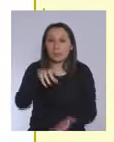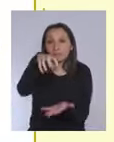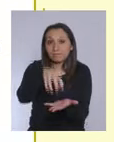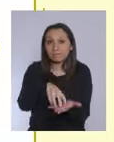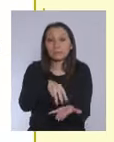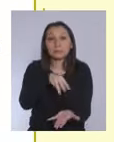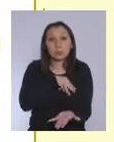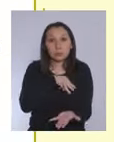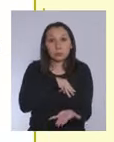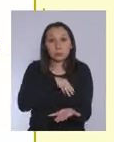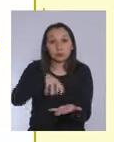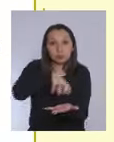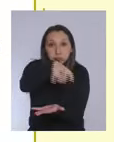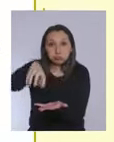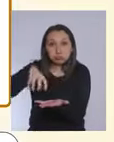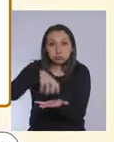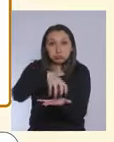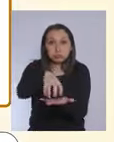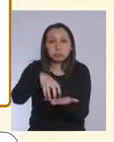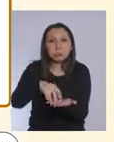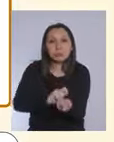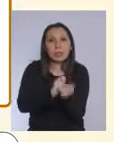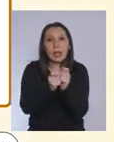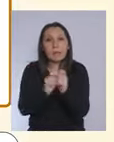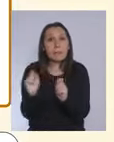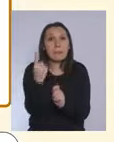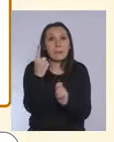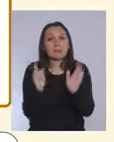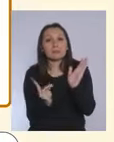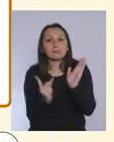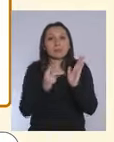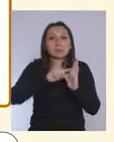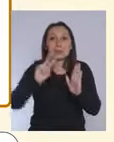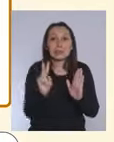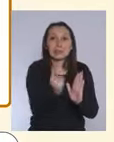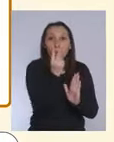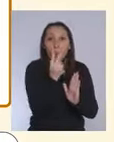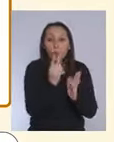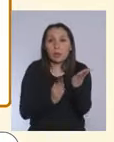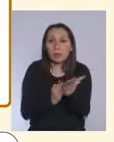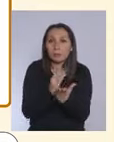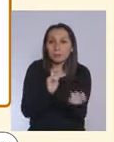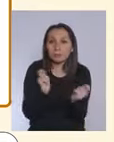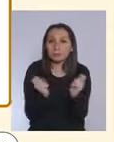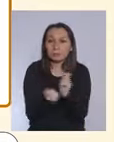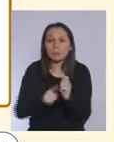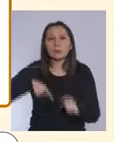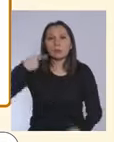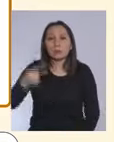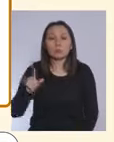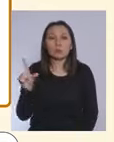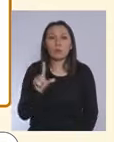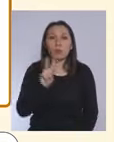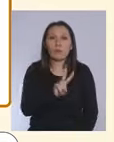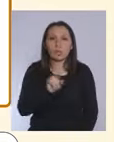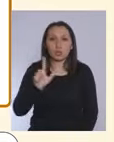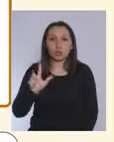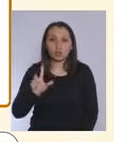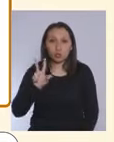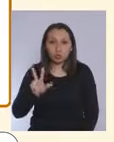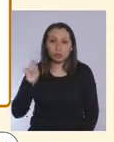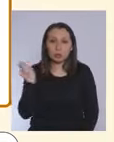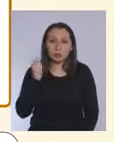metropolitana comunas que pasan a transición esto a partir del lunes 28 de septiembre